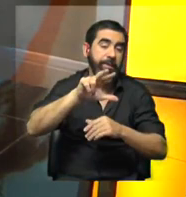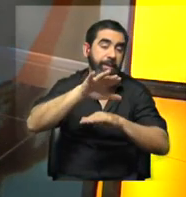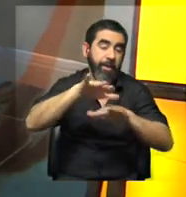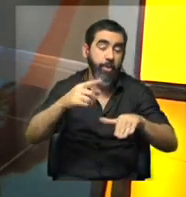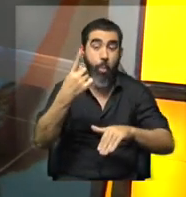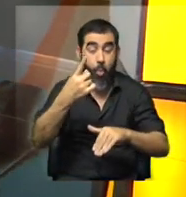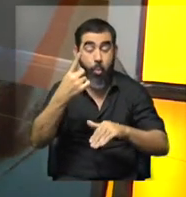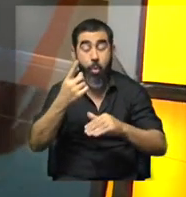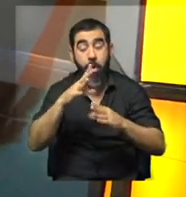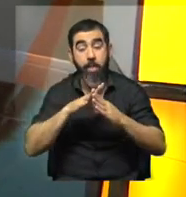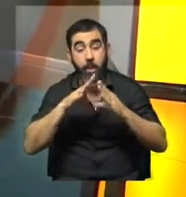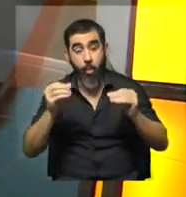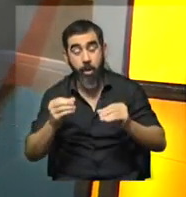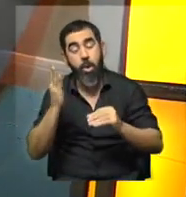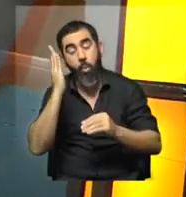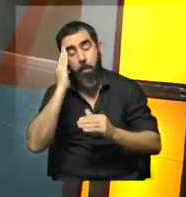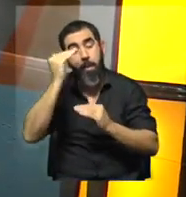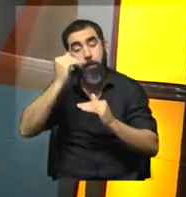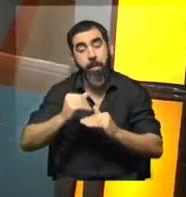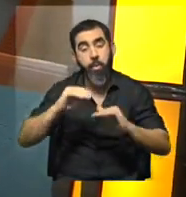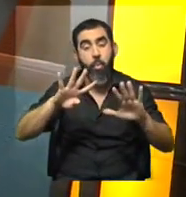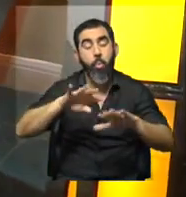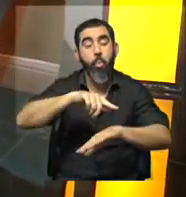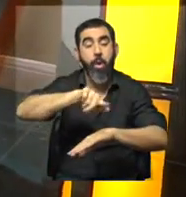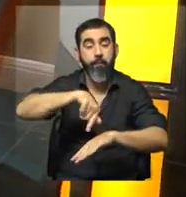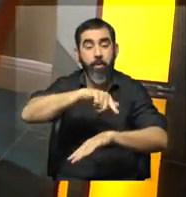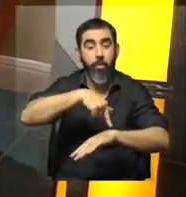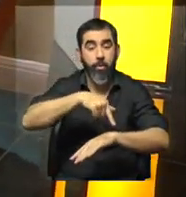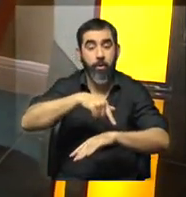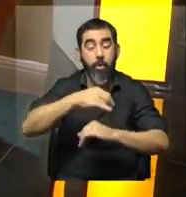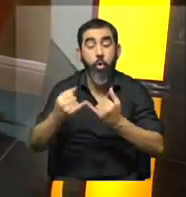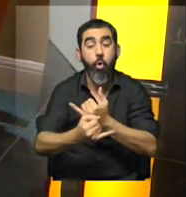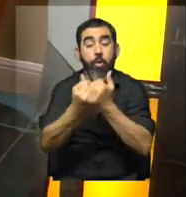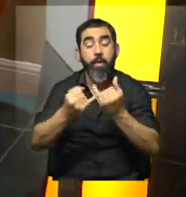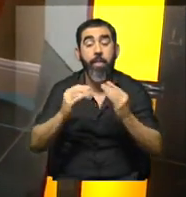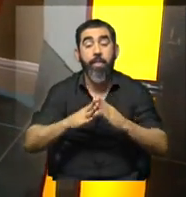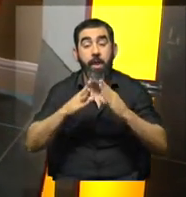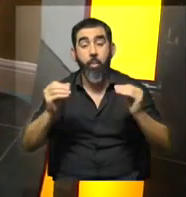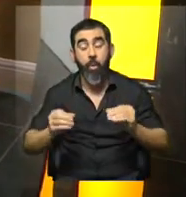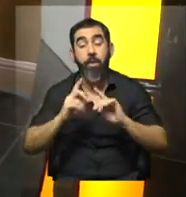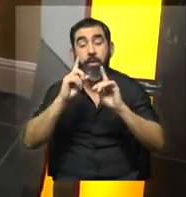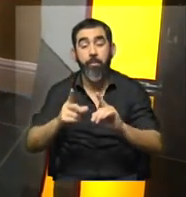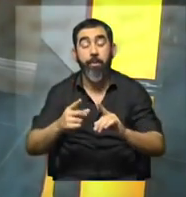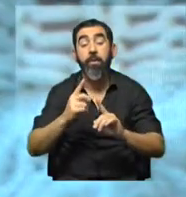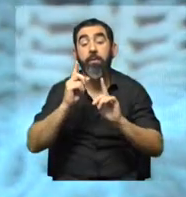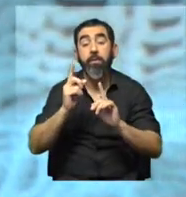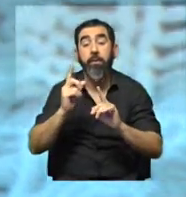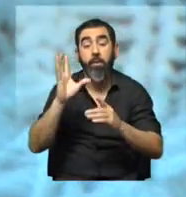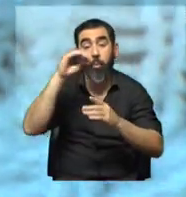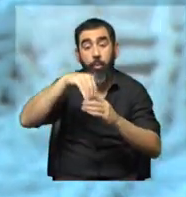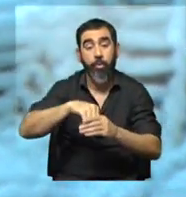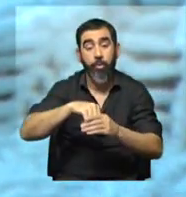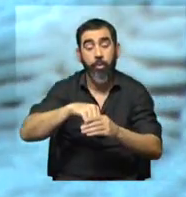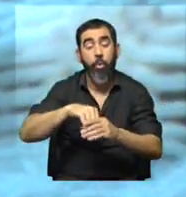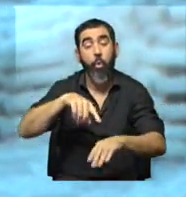de mañana duermen menos de 9 horas, no solo los días que van a la escuela de mañana, sino si contamos también la cantidad